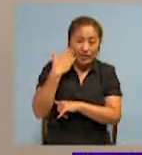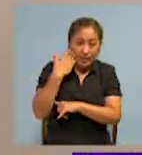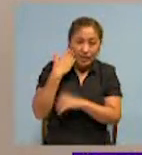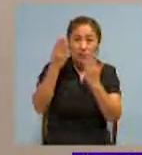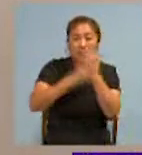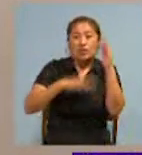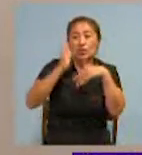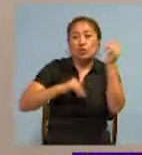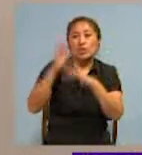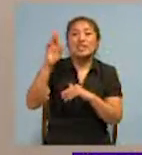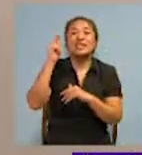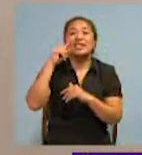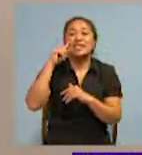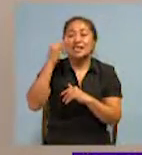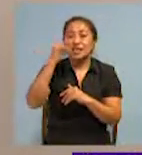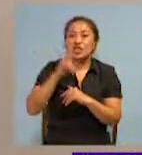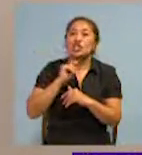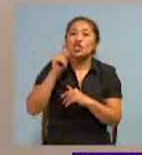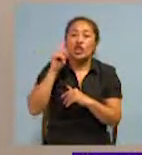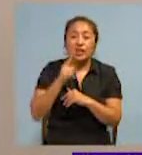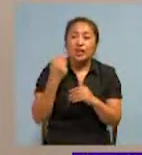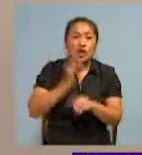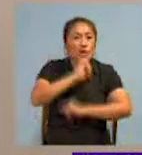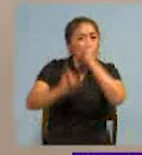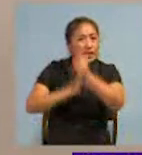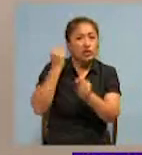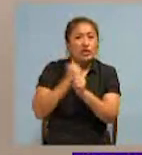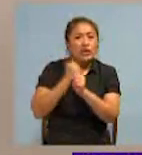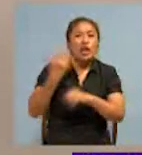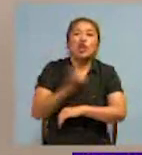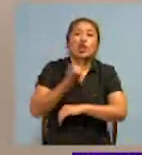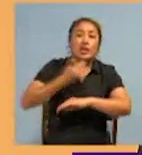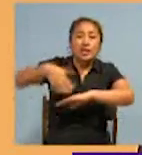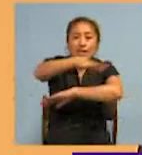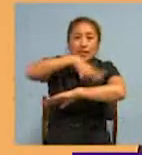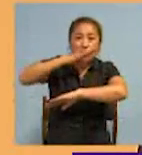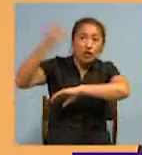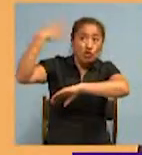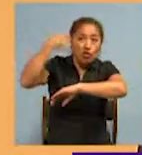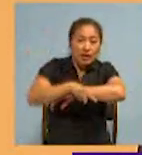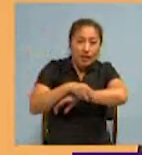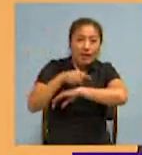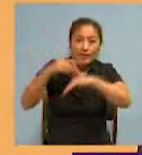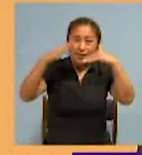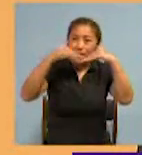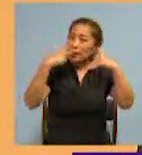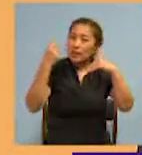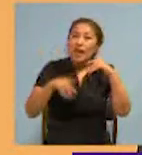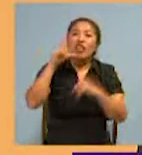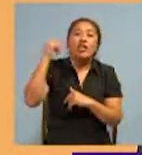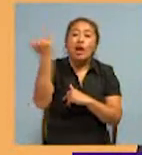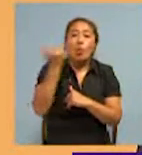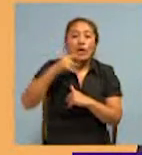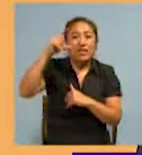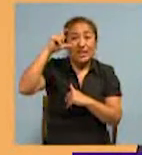infraestructuras jorge rizzotti detallando los trabajos que se están realizando en la planta solar de cauchari y también lo que viene lo que va a ser el jueves el